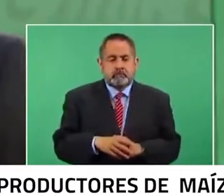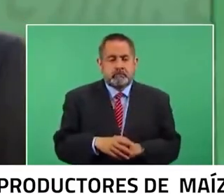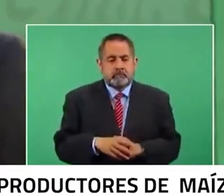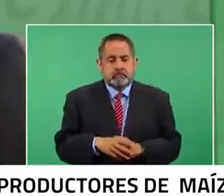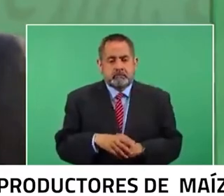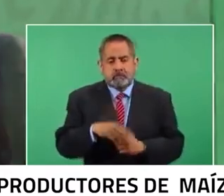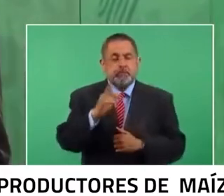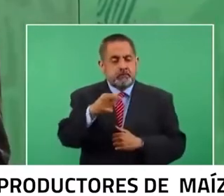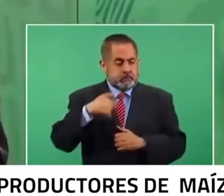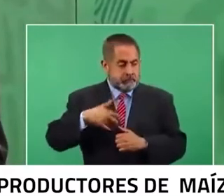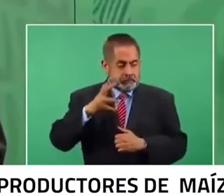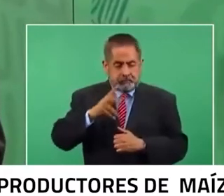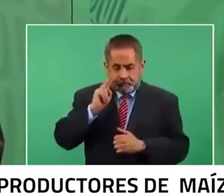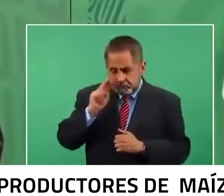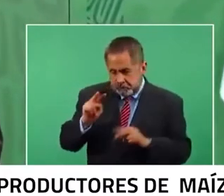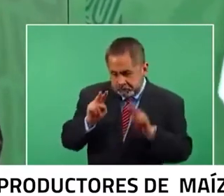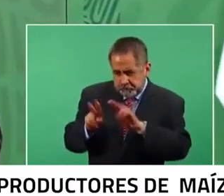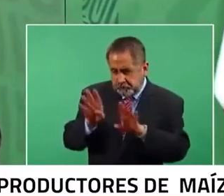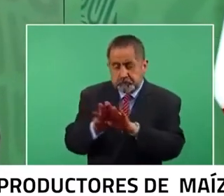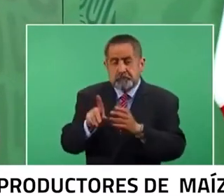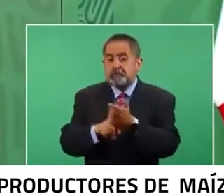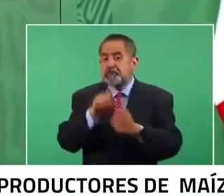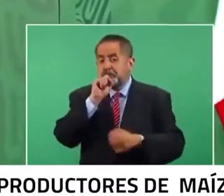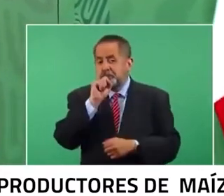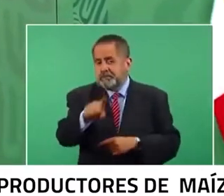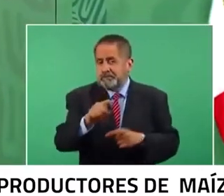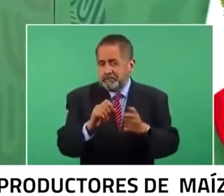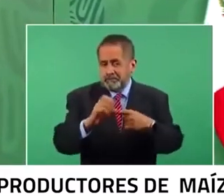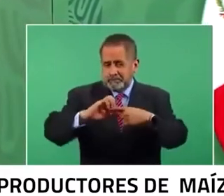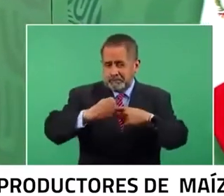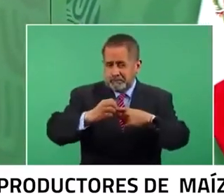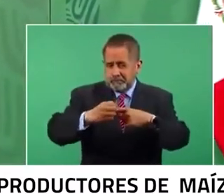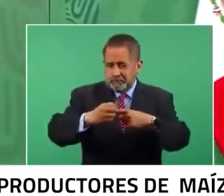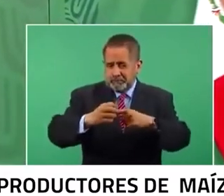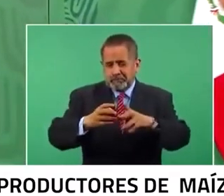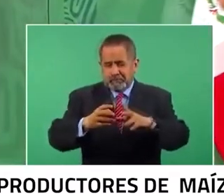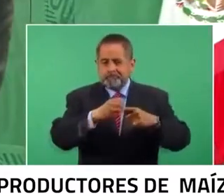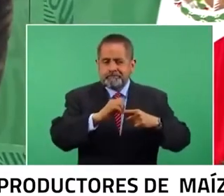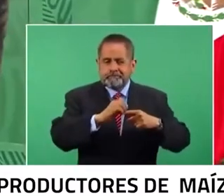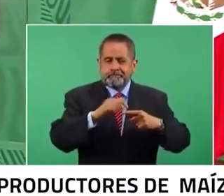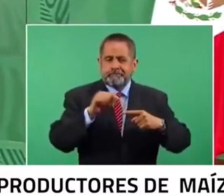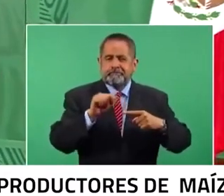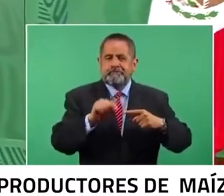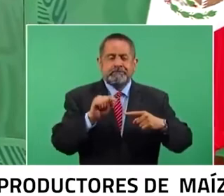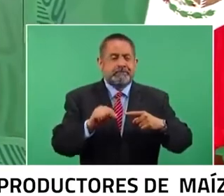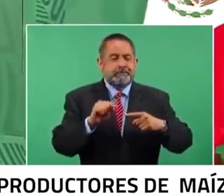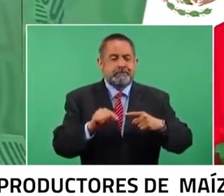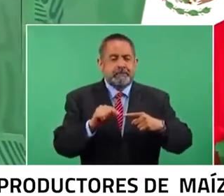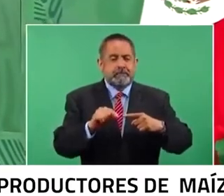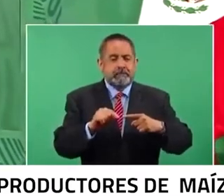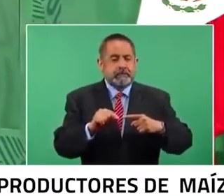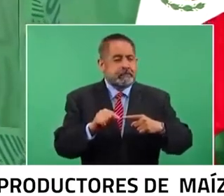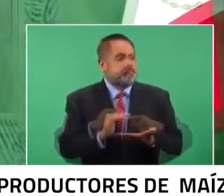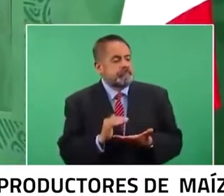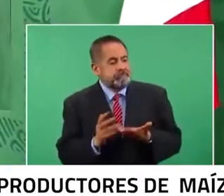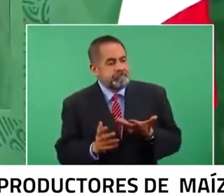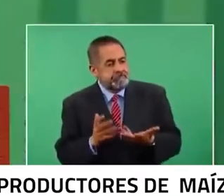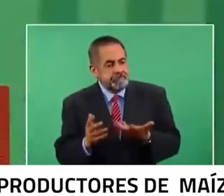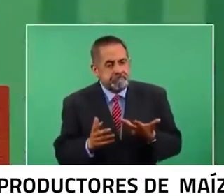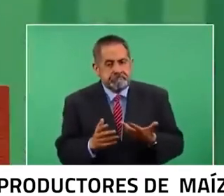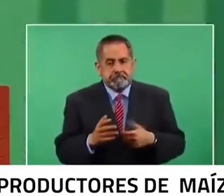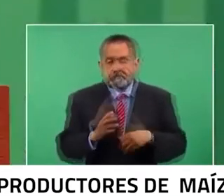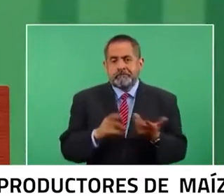de porcinos. Lo mismo nos está sucediendo con el frijol, pero ahí es por otra razón. Se nos redujo la producción